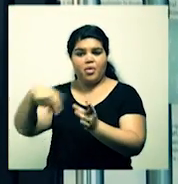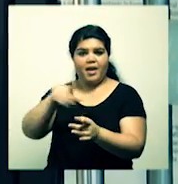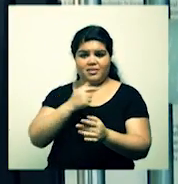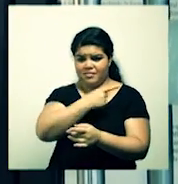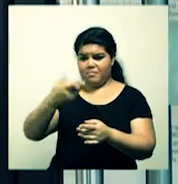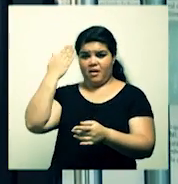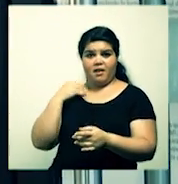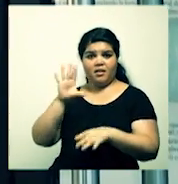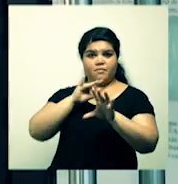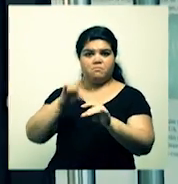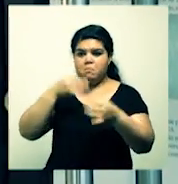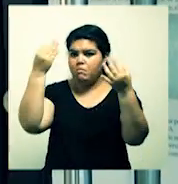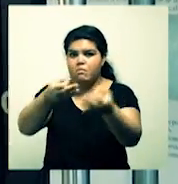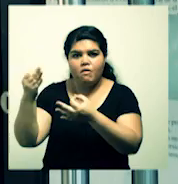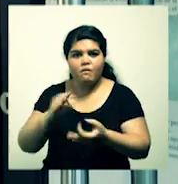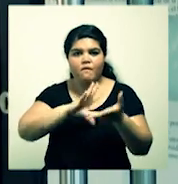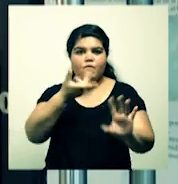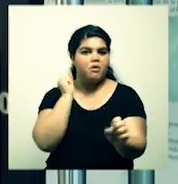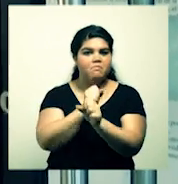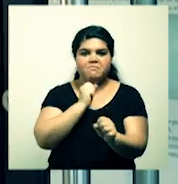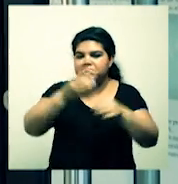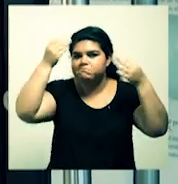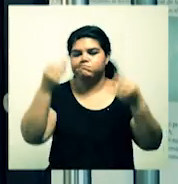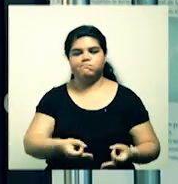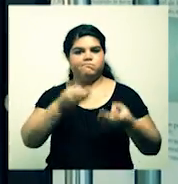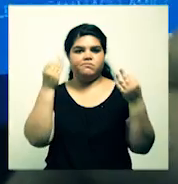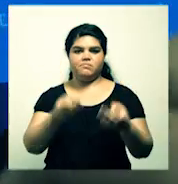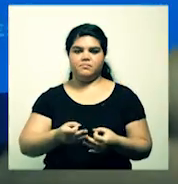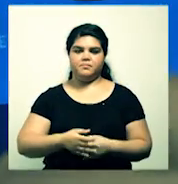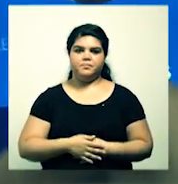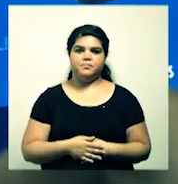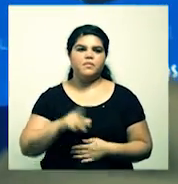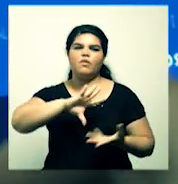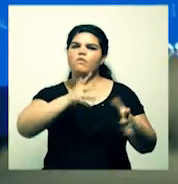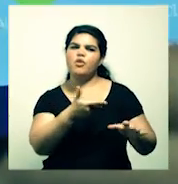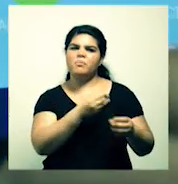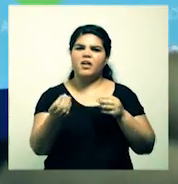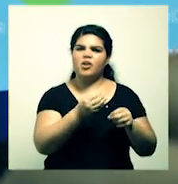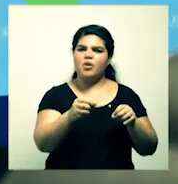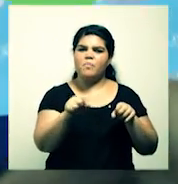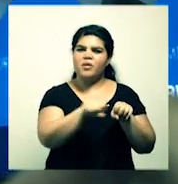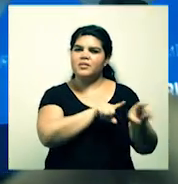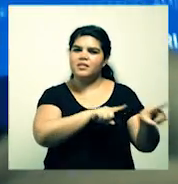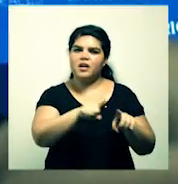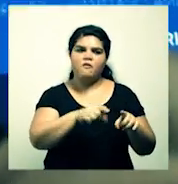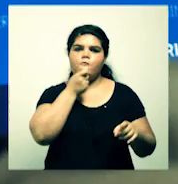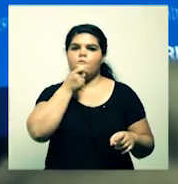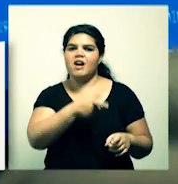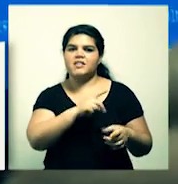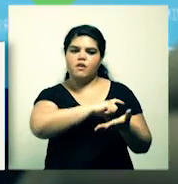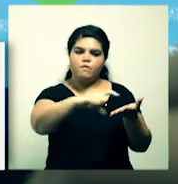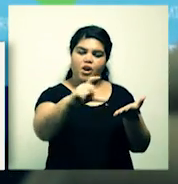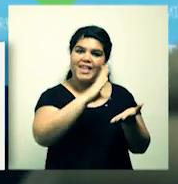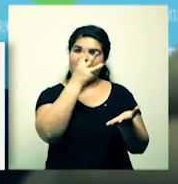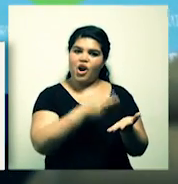semanas, con muchísimo éxito. La verdad que el sistema cumplió con todas las expectativas. Está diseñado de tal forma de que es muy sencillo